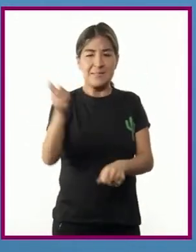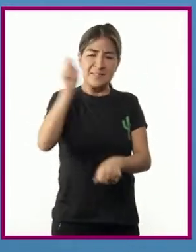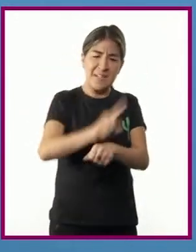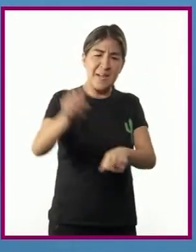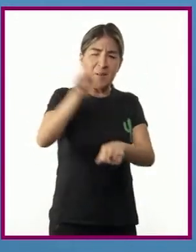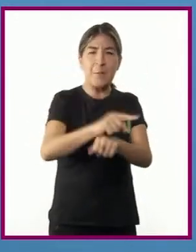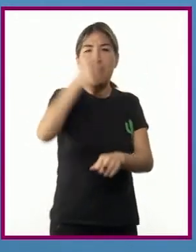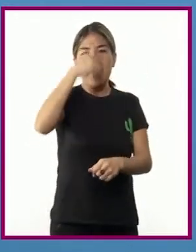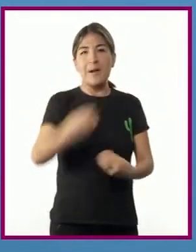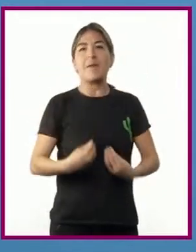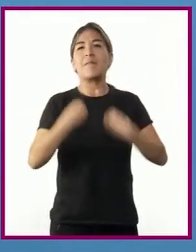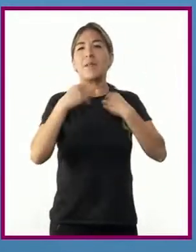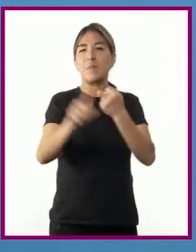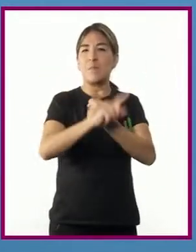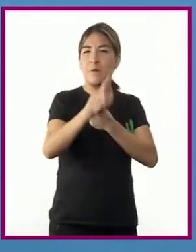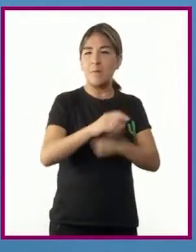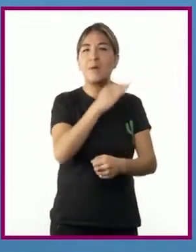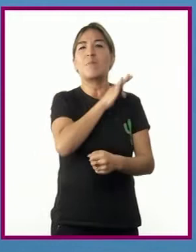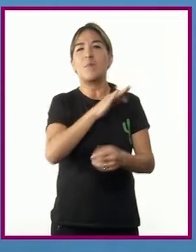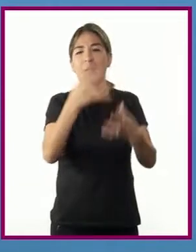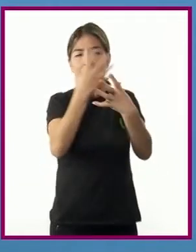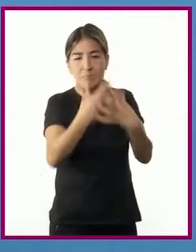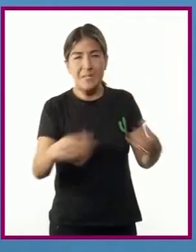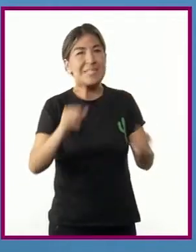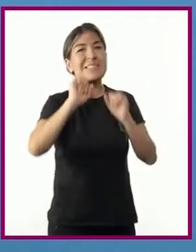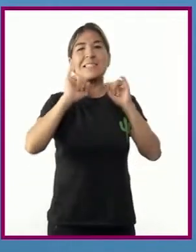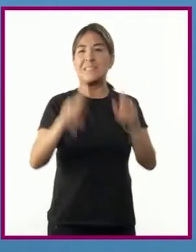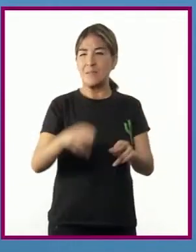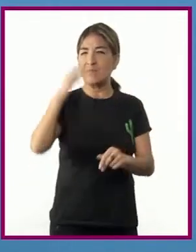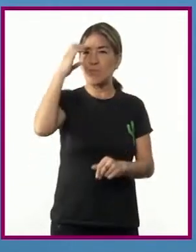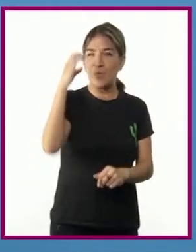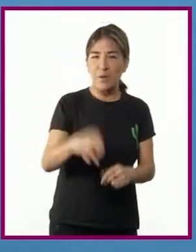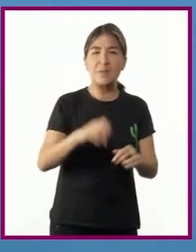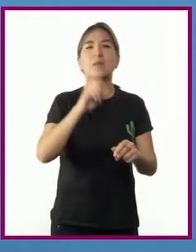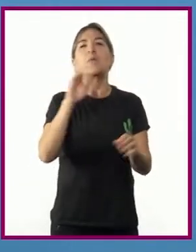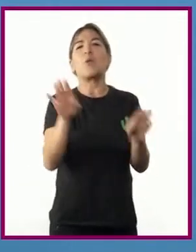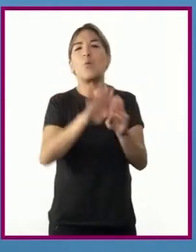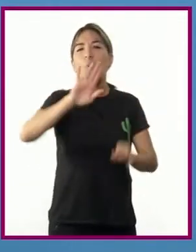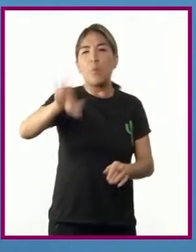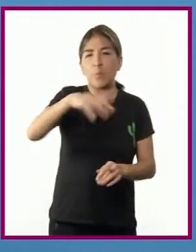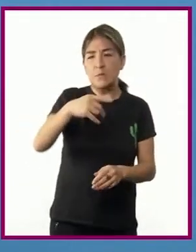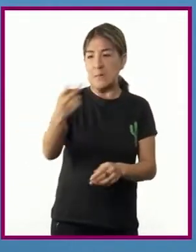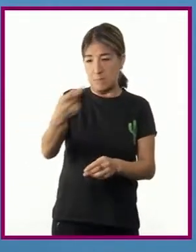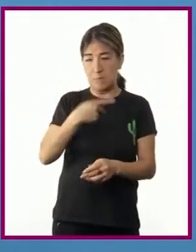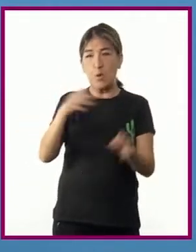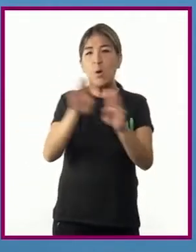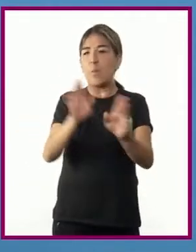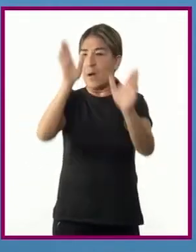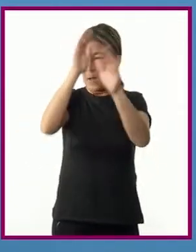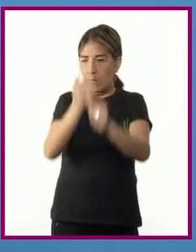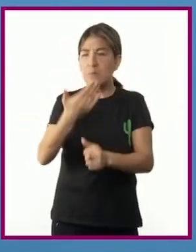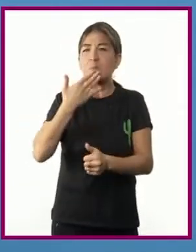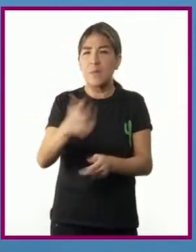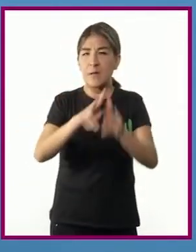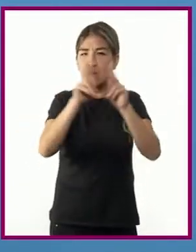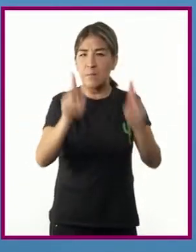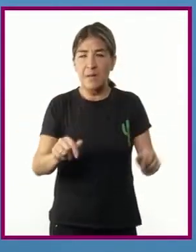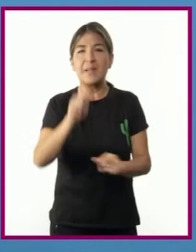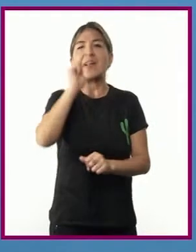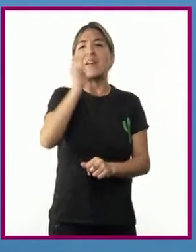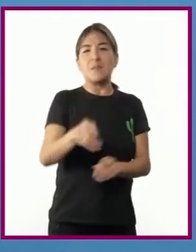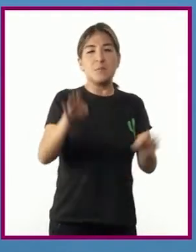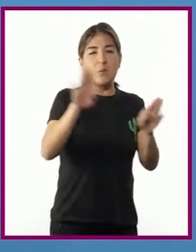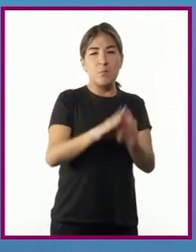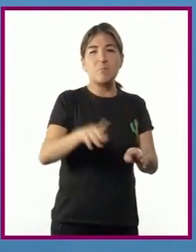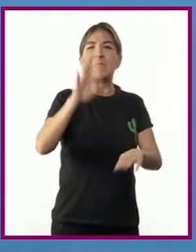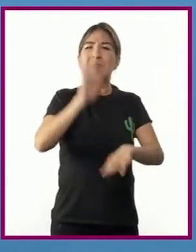puedan solucionarse de manera no violenta. Se busque el acuerdo y no se profundice la diferencia,